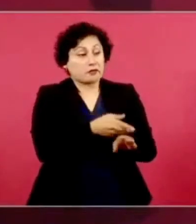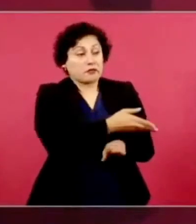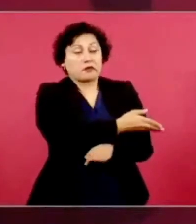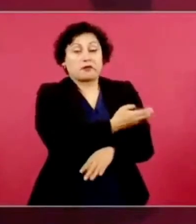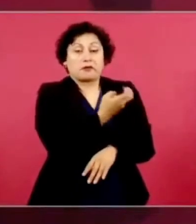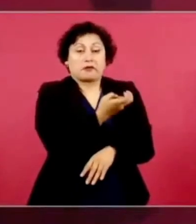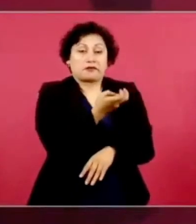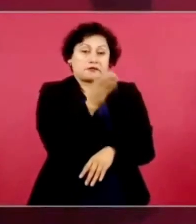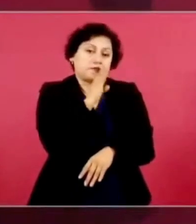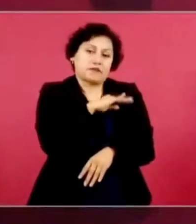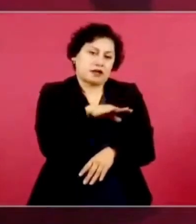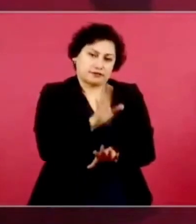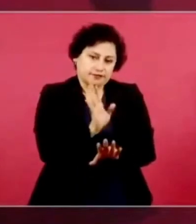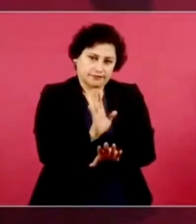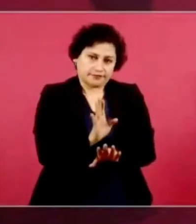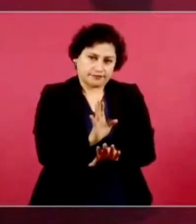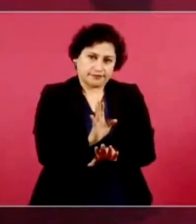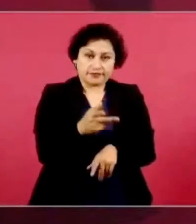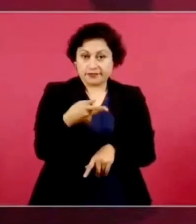medios de manipulación.